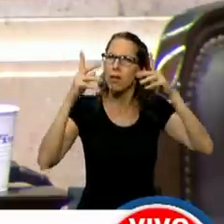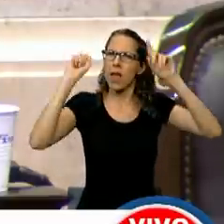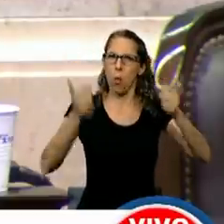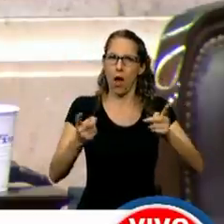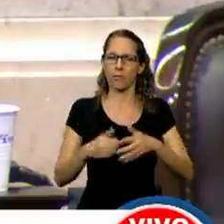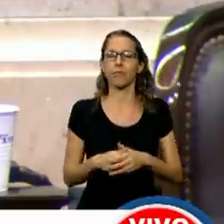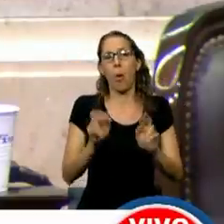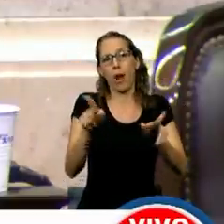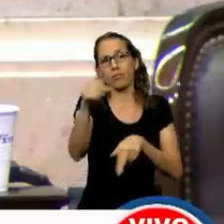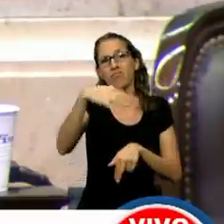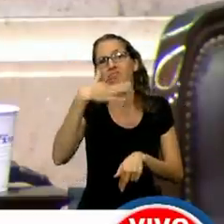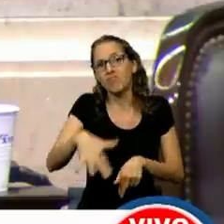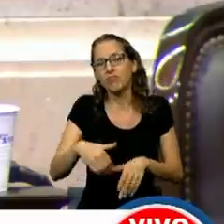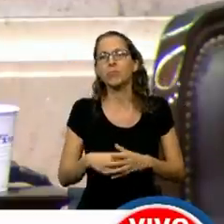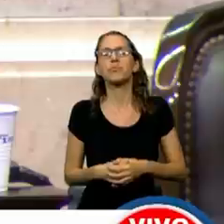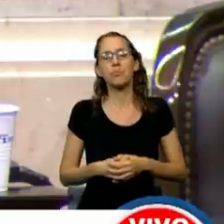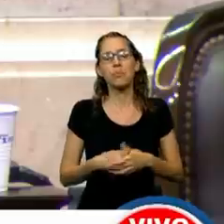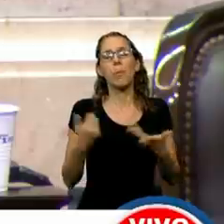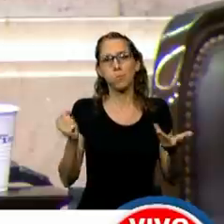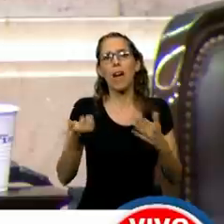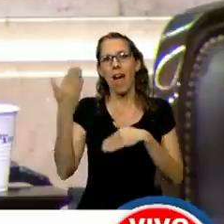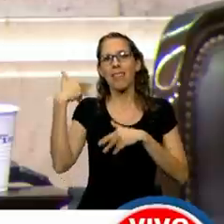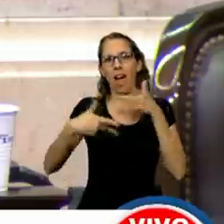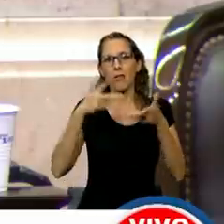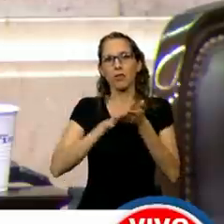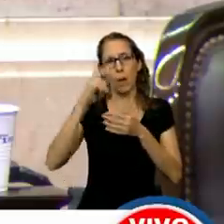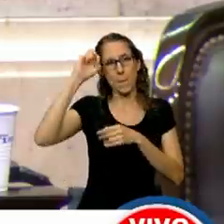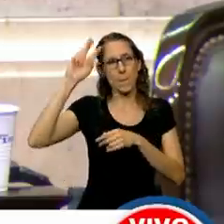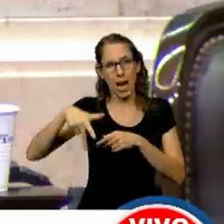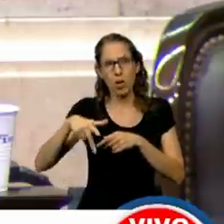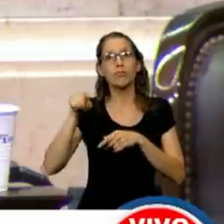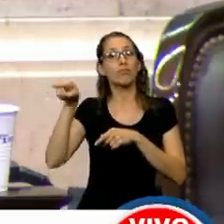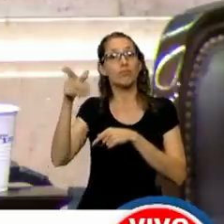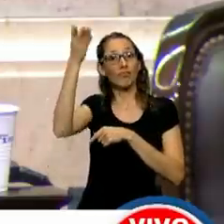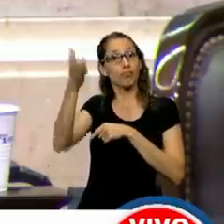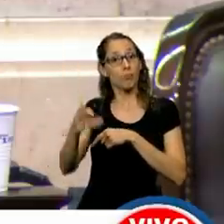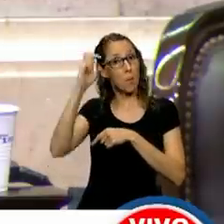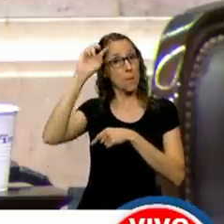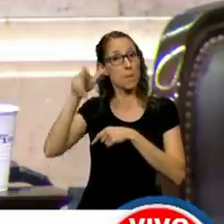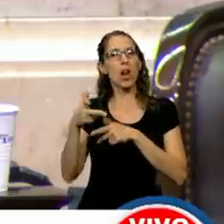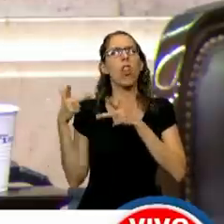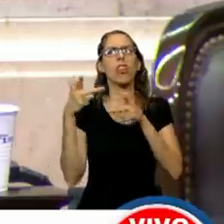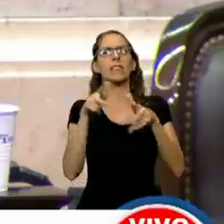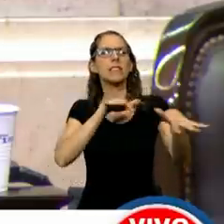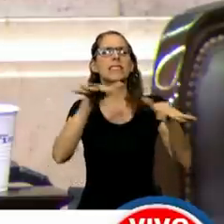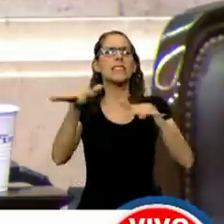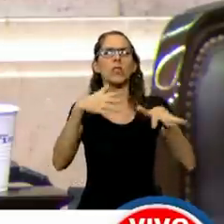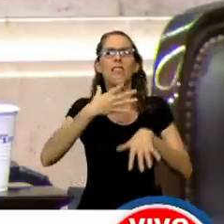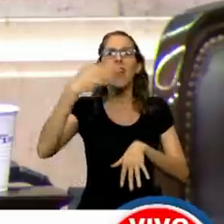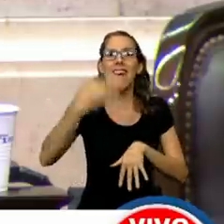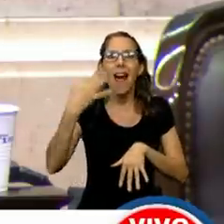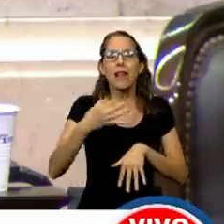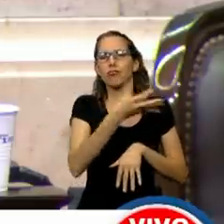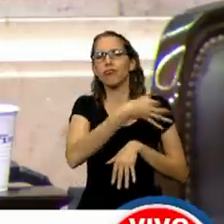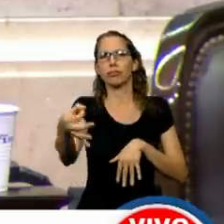para seguir ya que fui a perón perón decía que la única verdad la realidad y la realidad